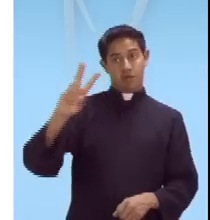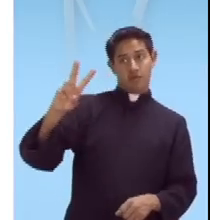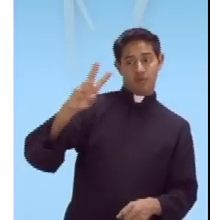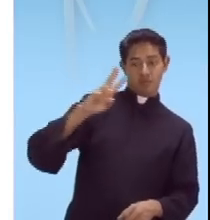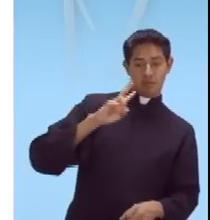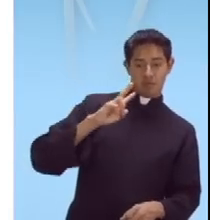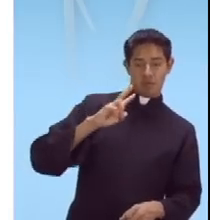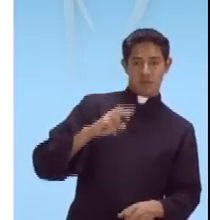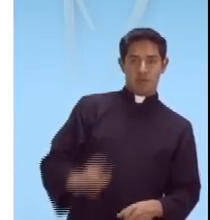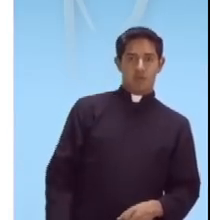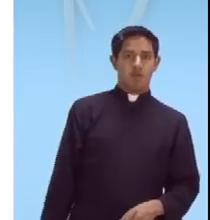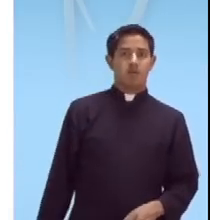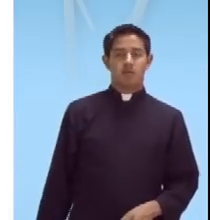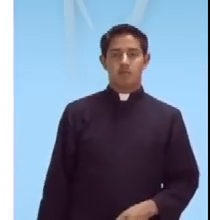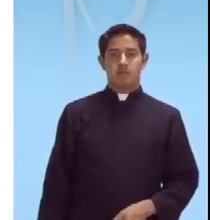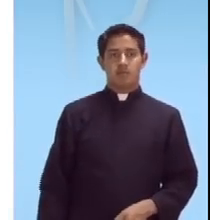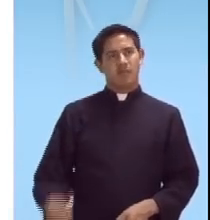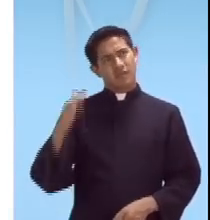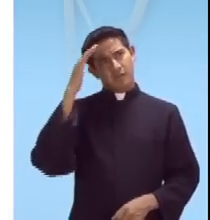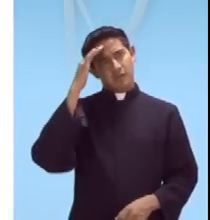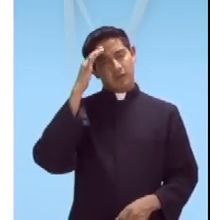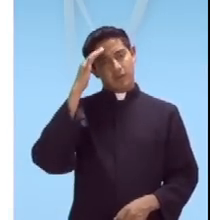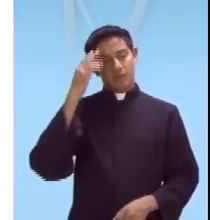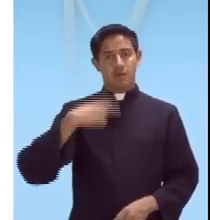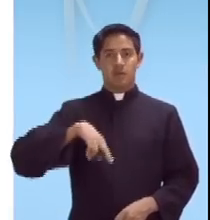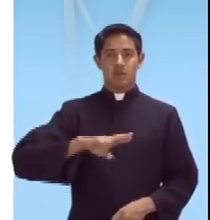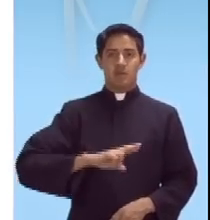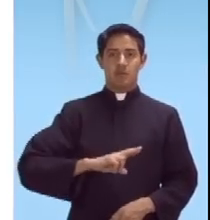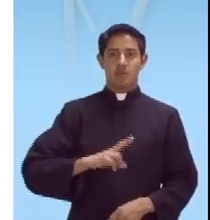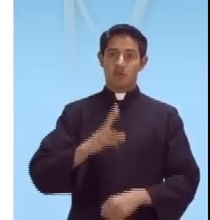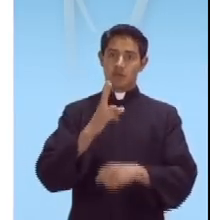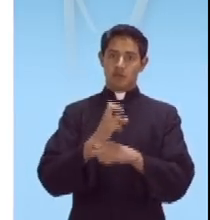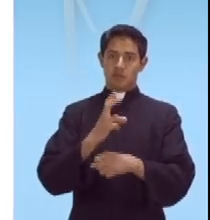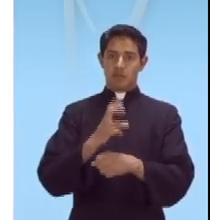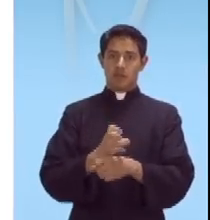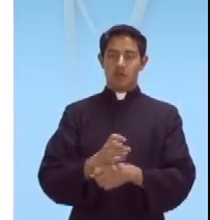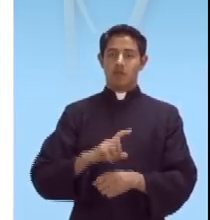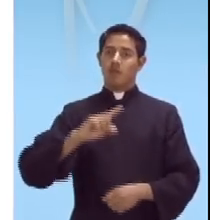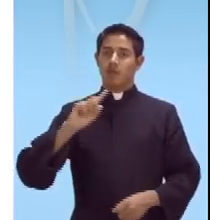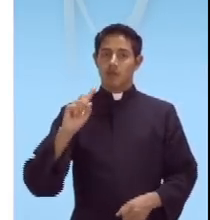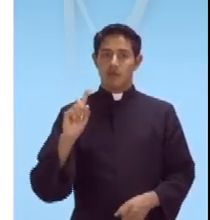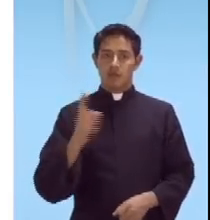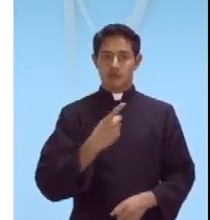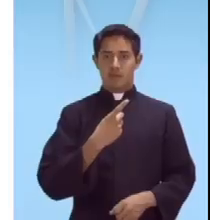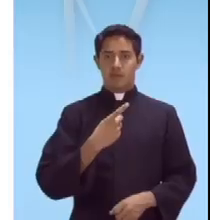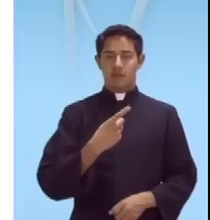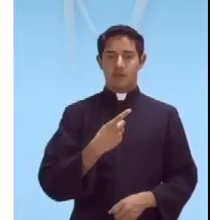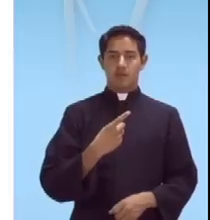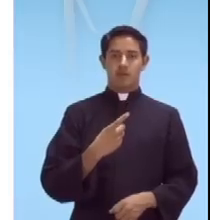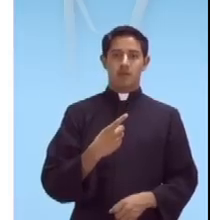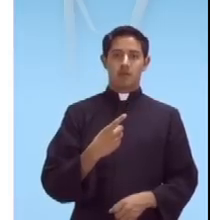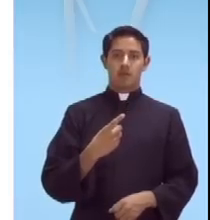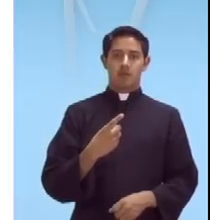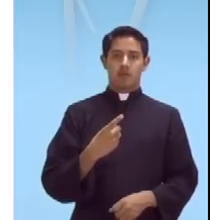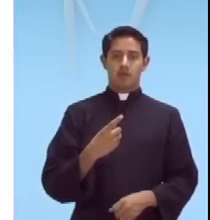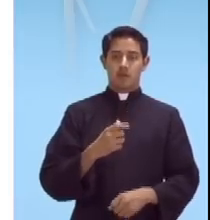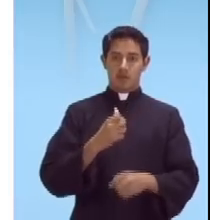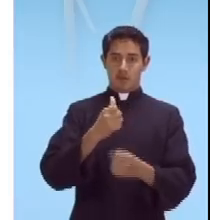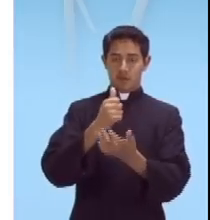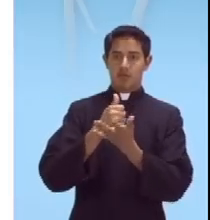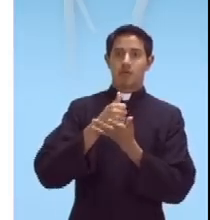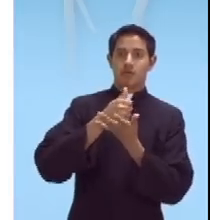dirigidos, invitados, perdón, a realmente ser instrumentos del amor de Dios y no buscando